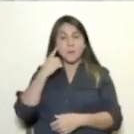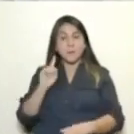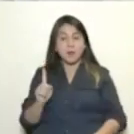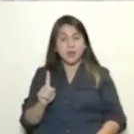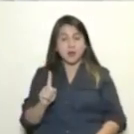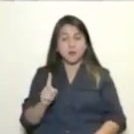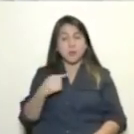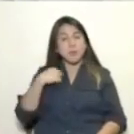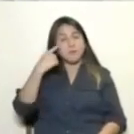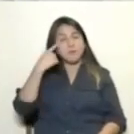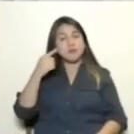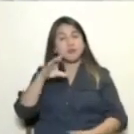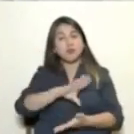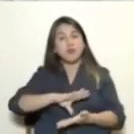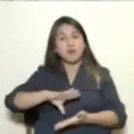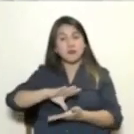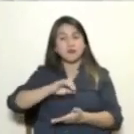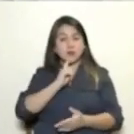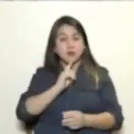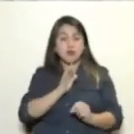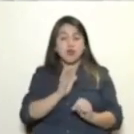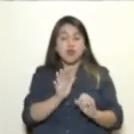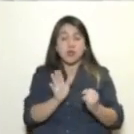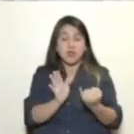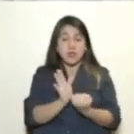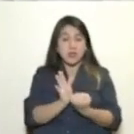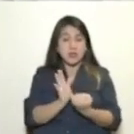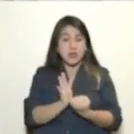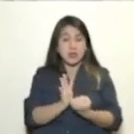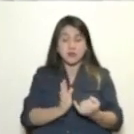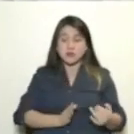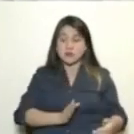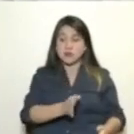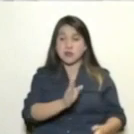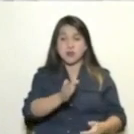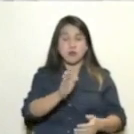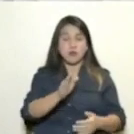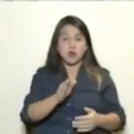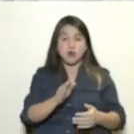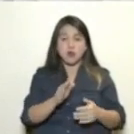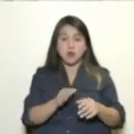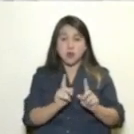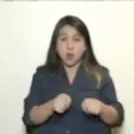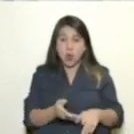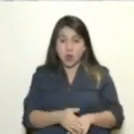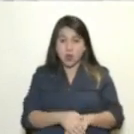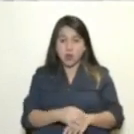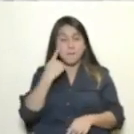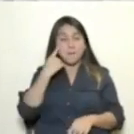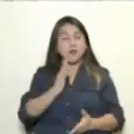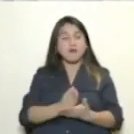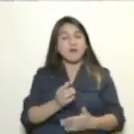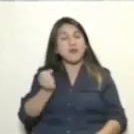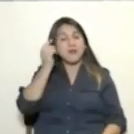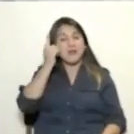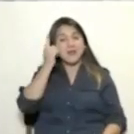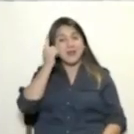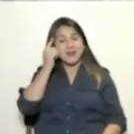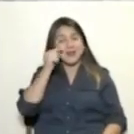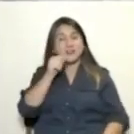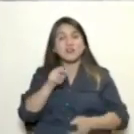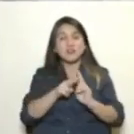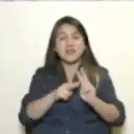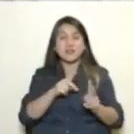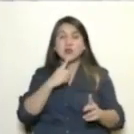que los países que tenemos una identidad vamos a seguir siendo lo que somos. Pero entendiendo que eso se hace en